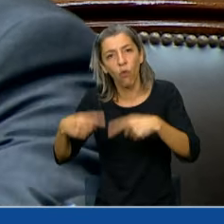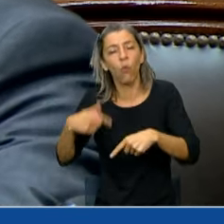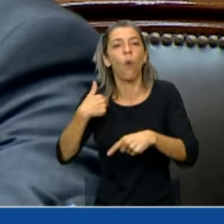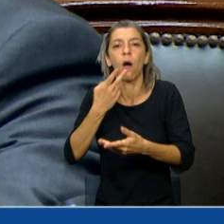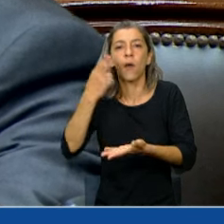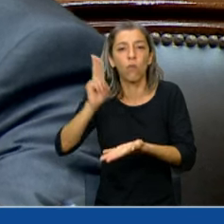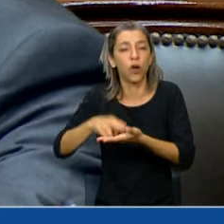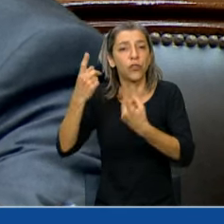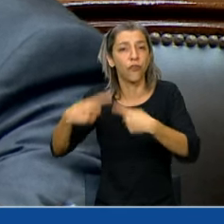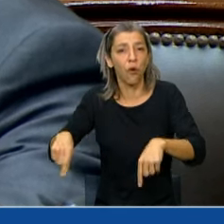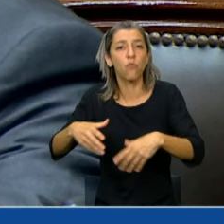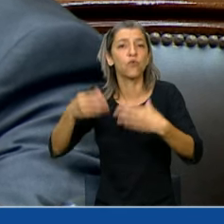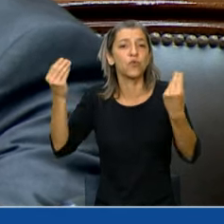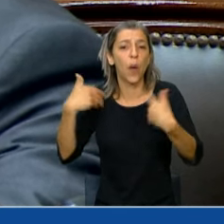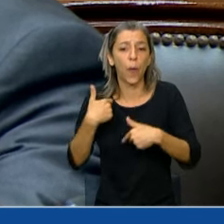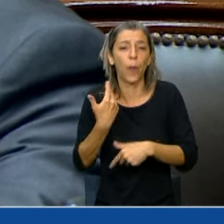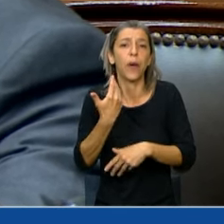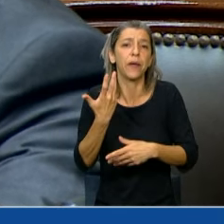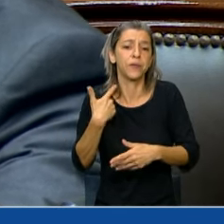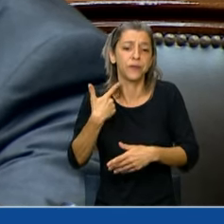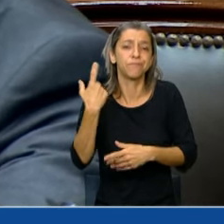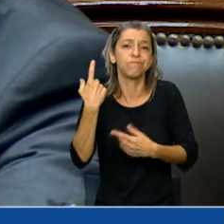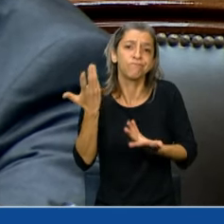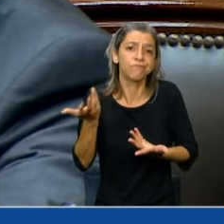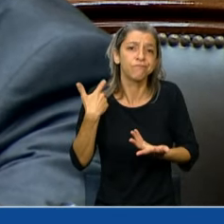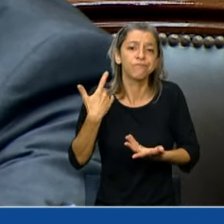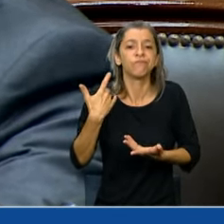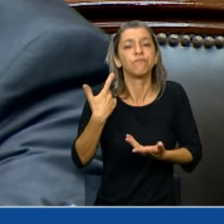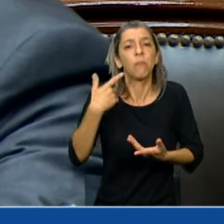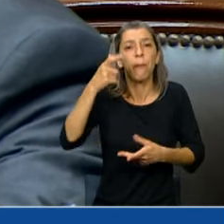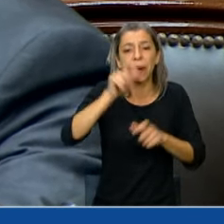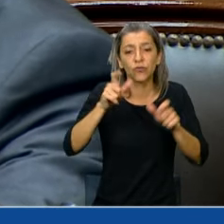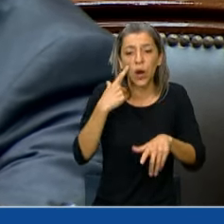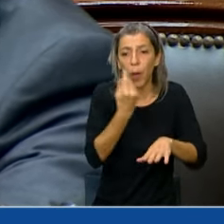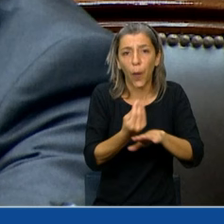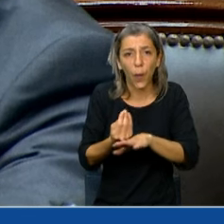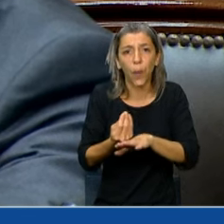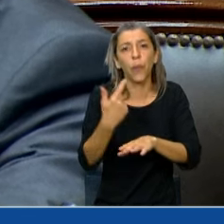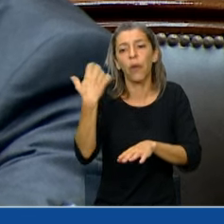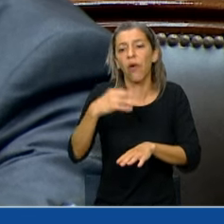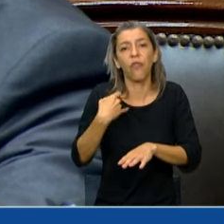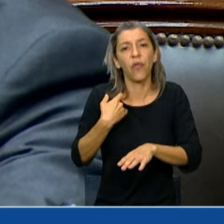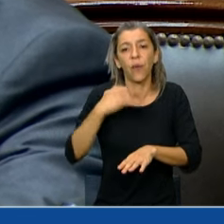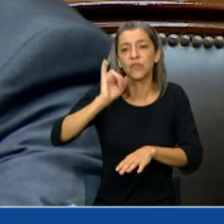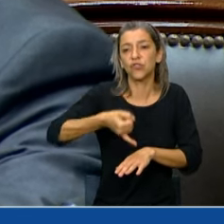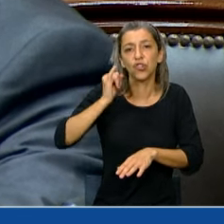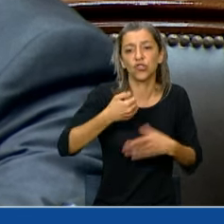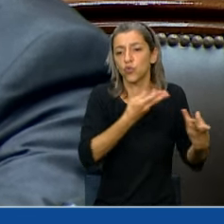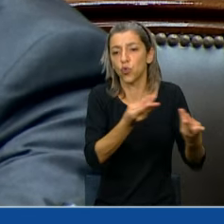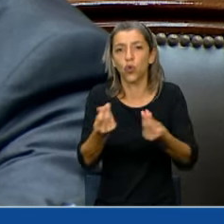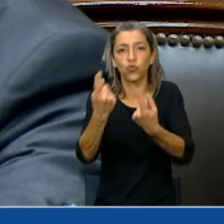fabricadores nacionales obligan a los particulares a consumir los productos del país en lugar de los productos